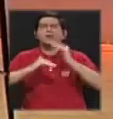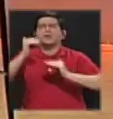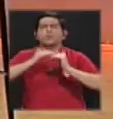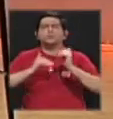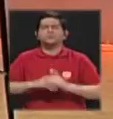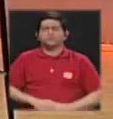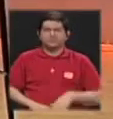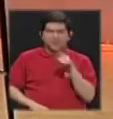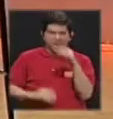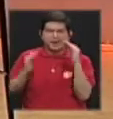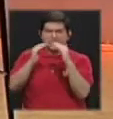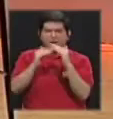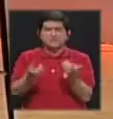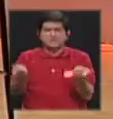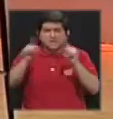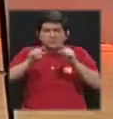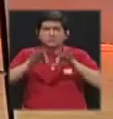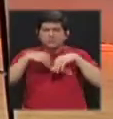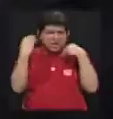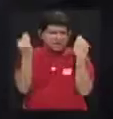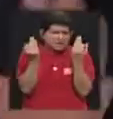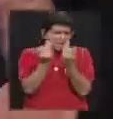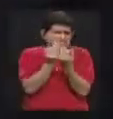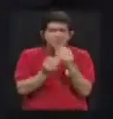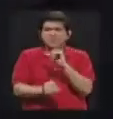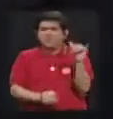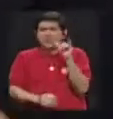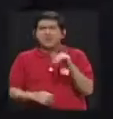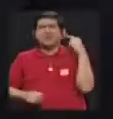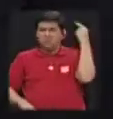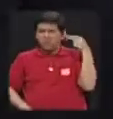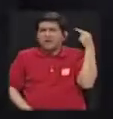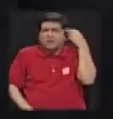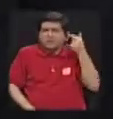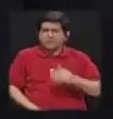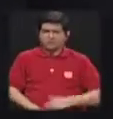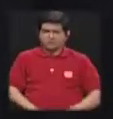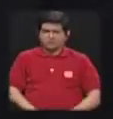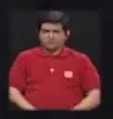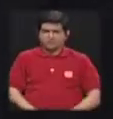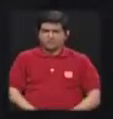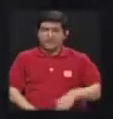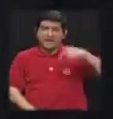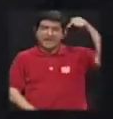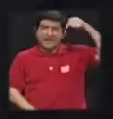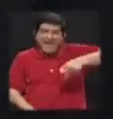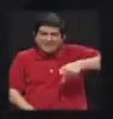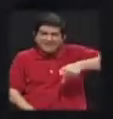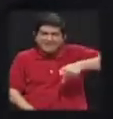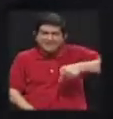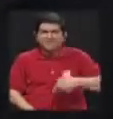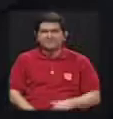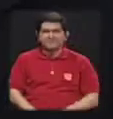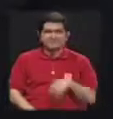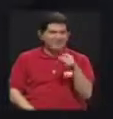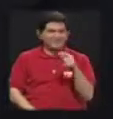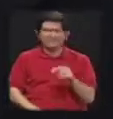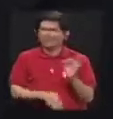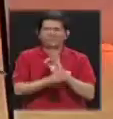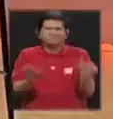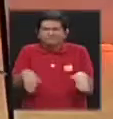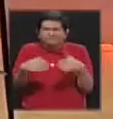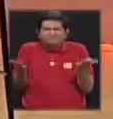Eso ocurre en el ámbito familiar y ocurre en el ámbito de un Estado. aquí, ¿cómo es que está operando esto?